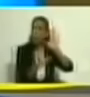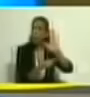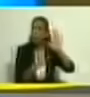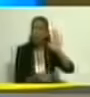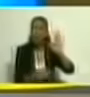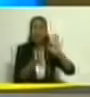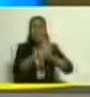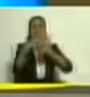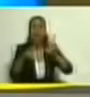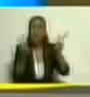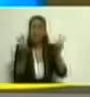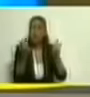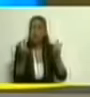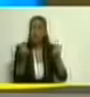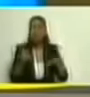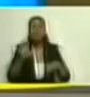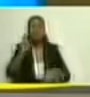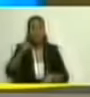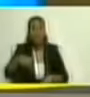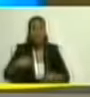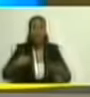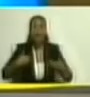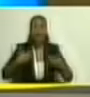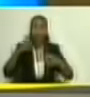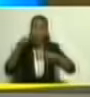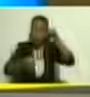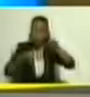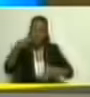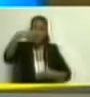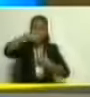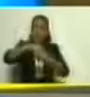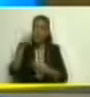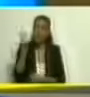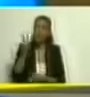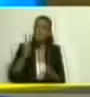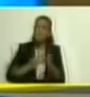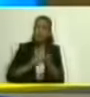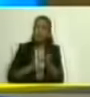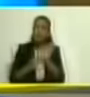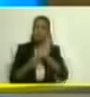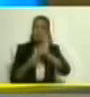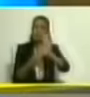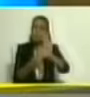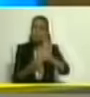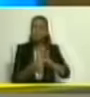Y además hacemos un gran esfuerzo para que haya justicia y verdad.